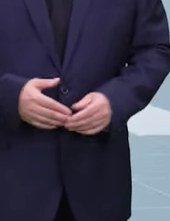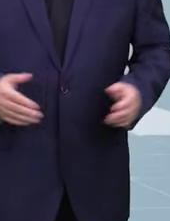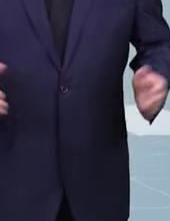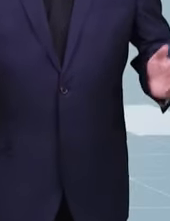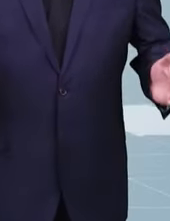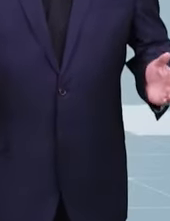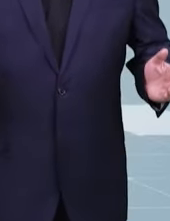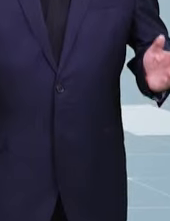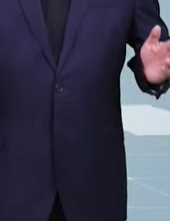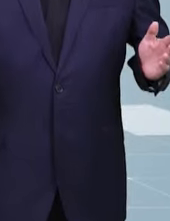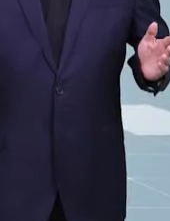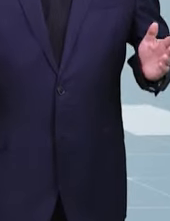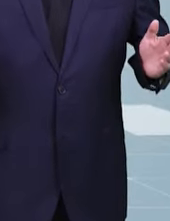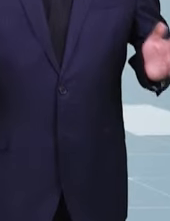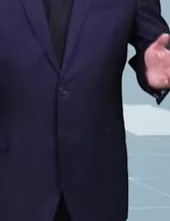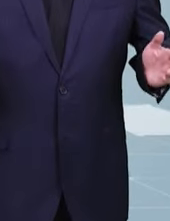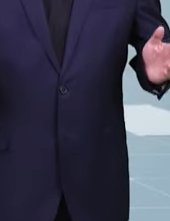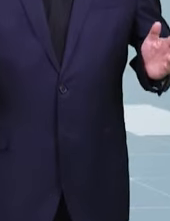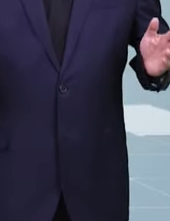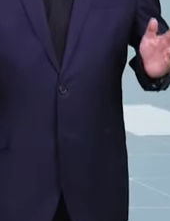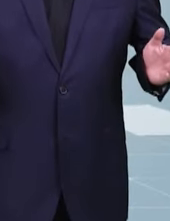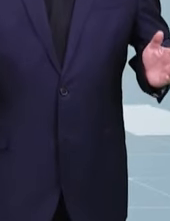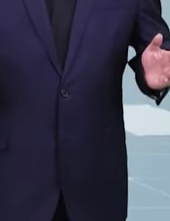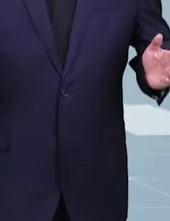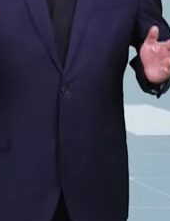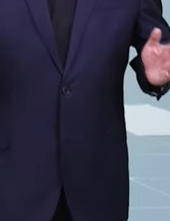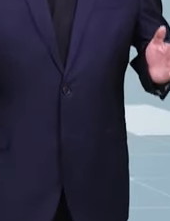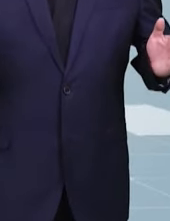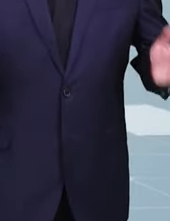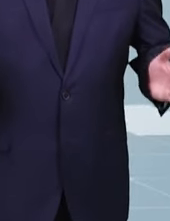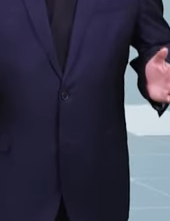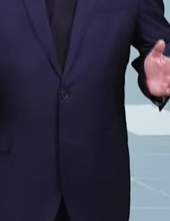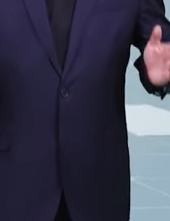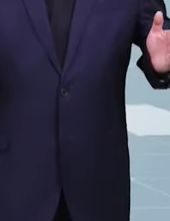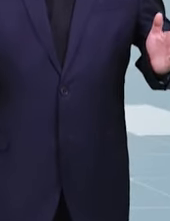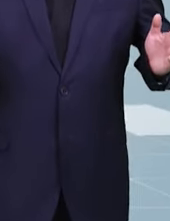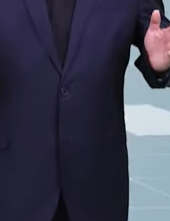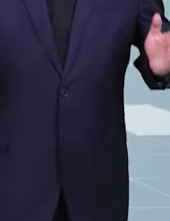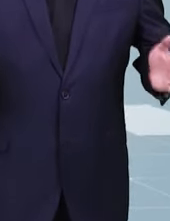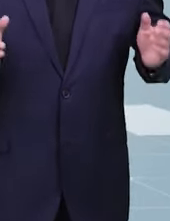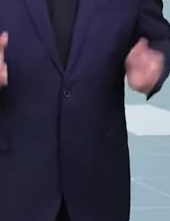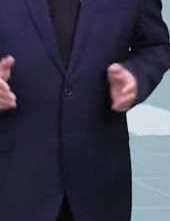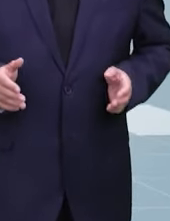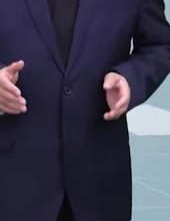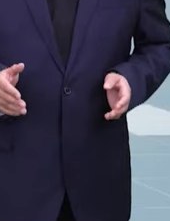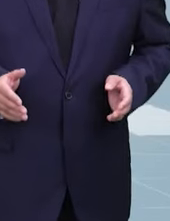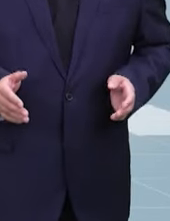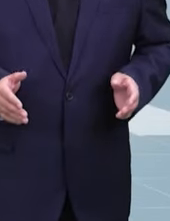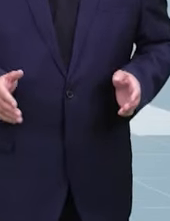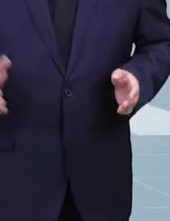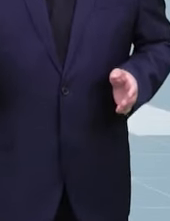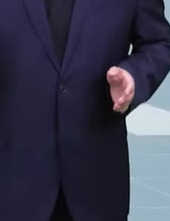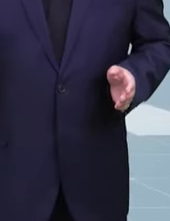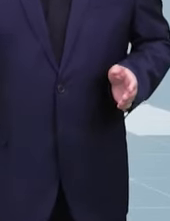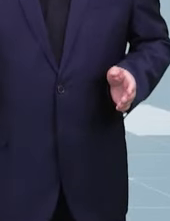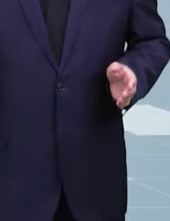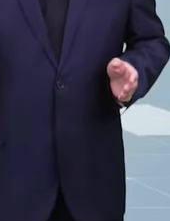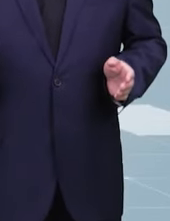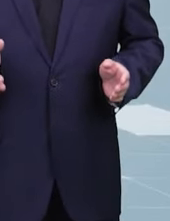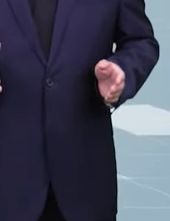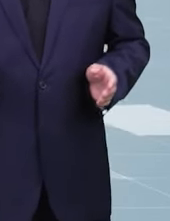servirá para el bienestar de las personas la sociedad y el medio ambiente toda la industria de comprometerse a construir